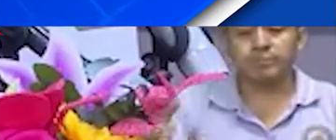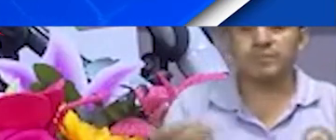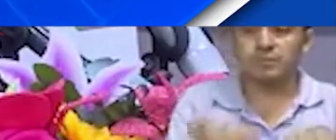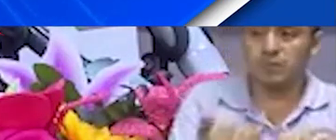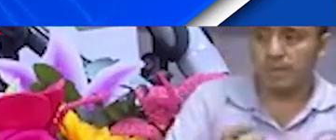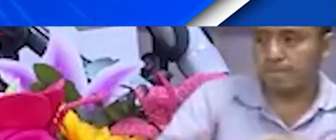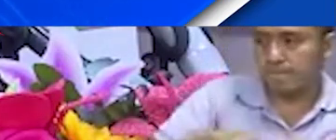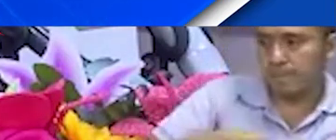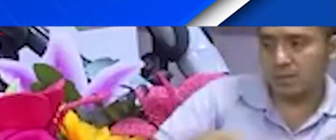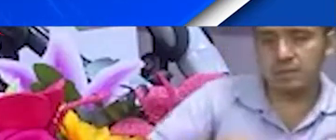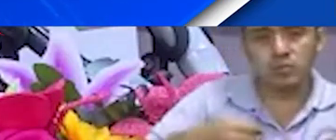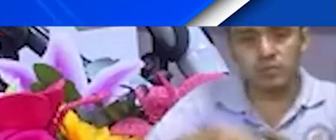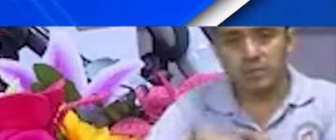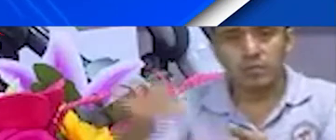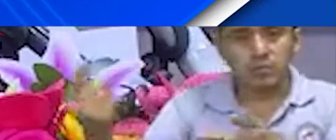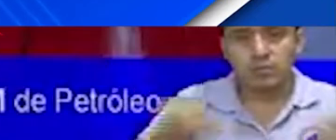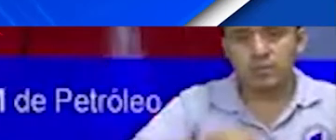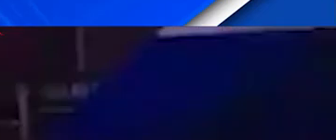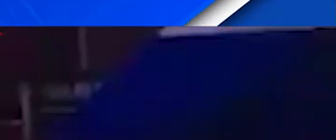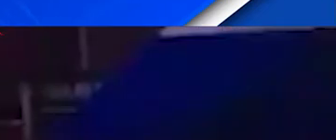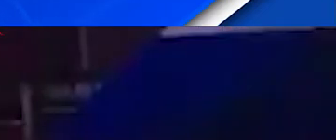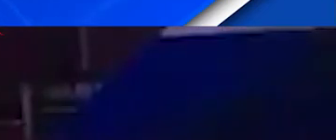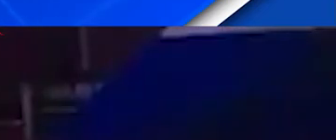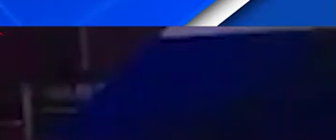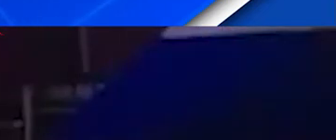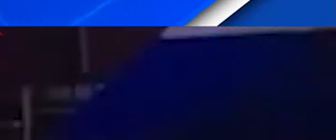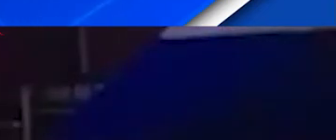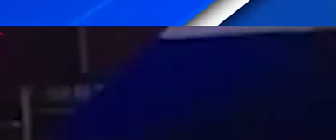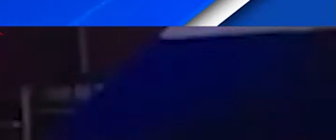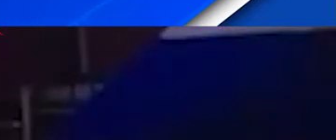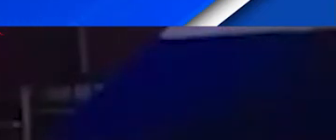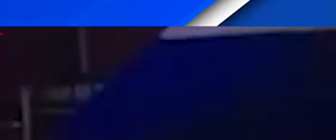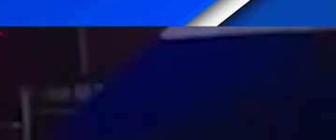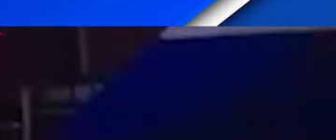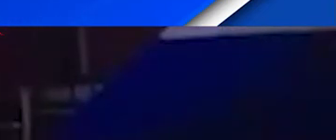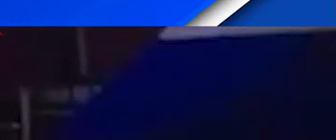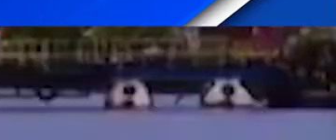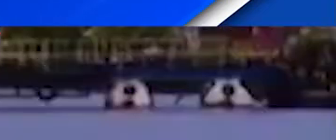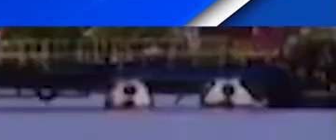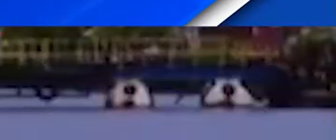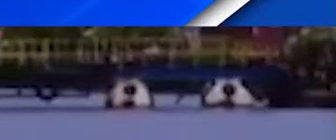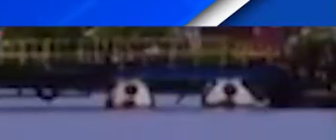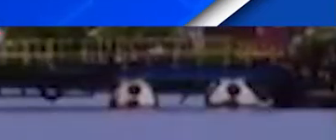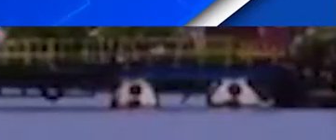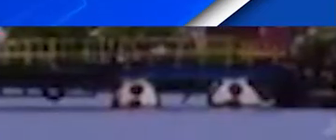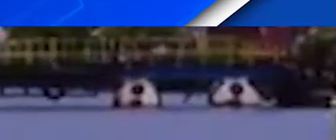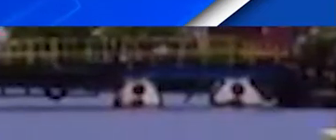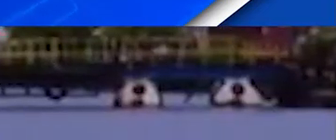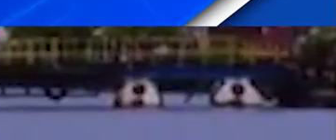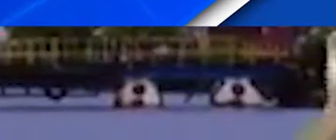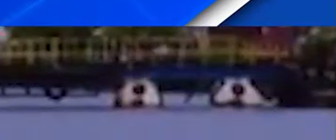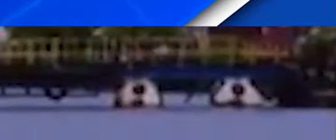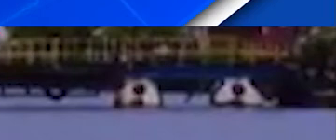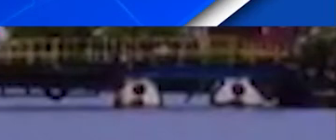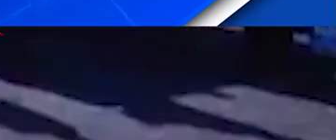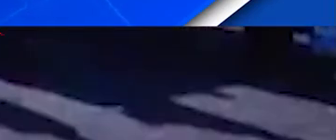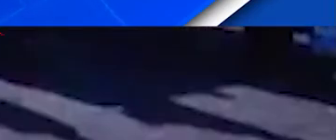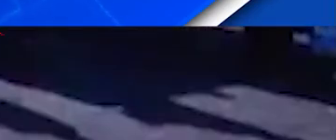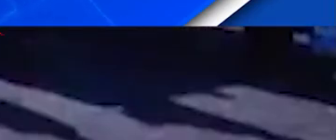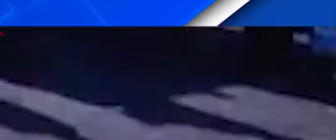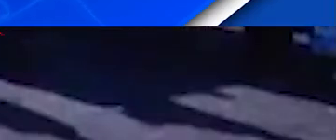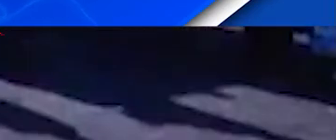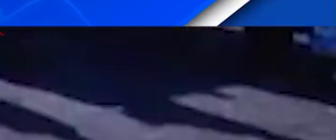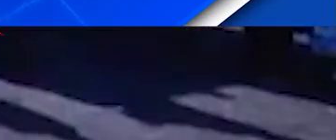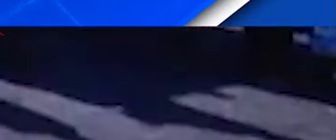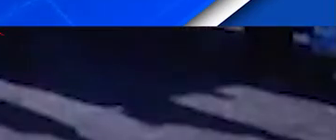también siguen creciendo en nuestro país en los últimos ocho días se contabilizaron 53.310